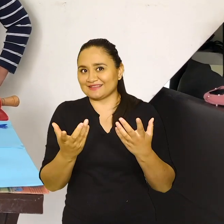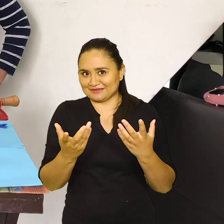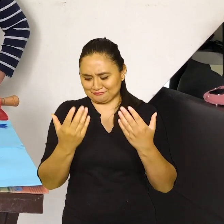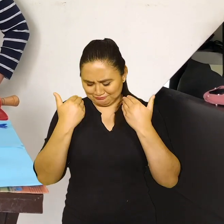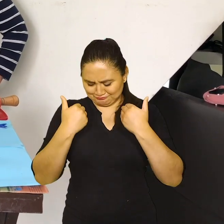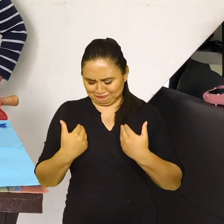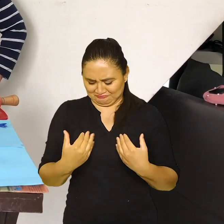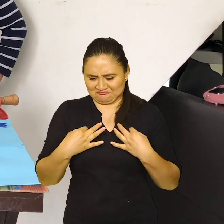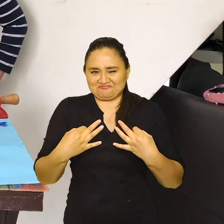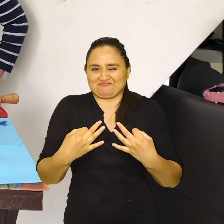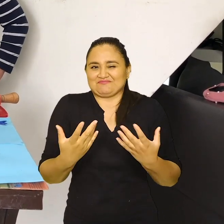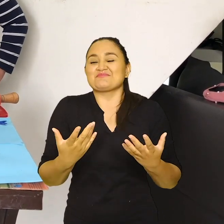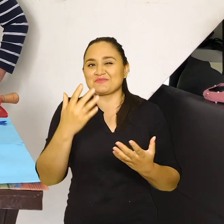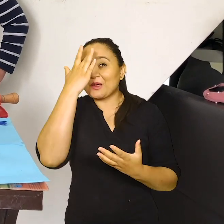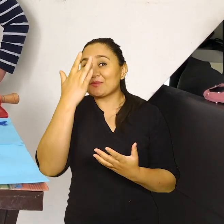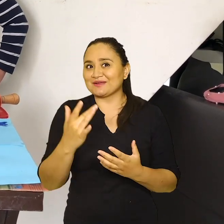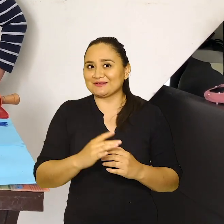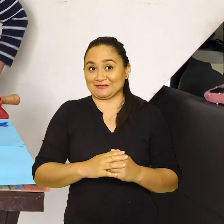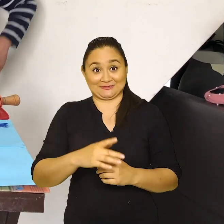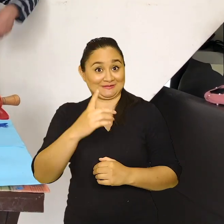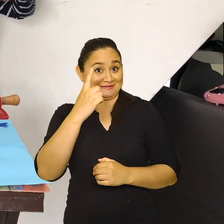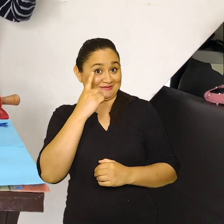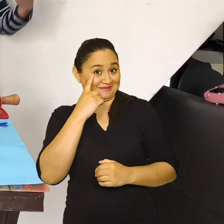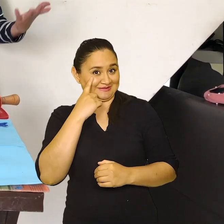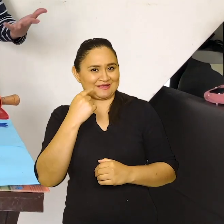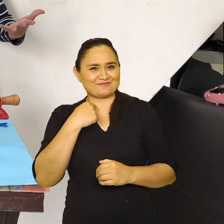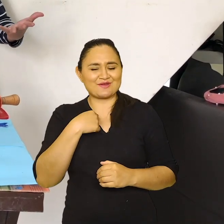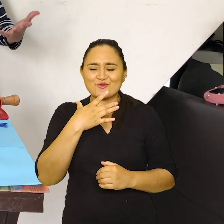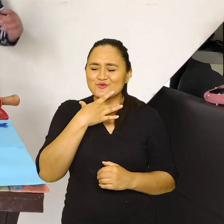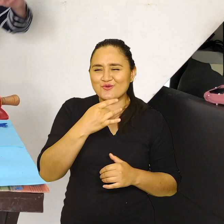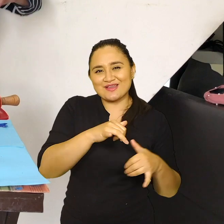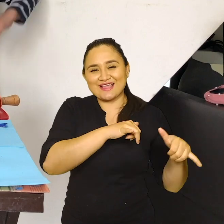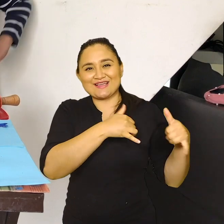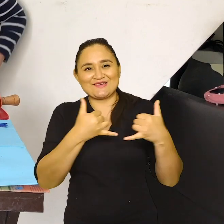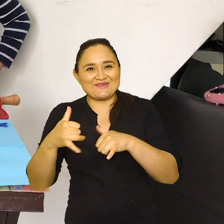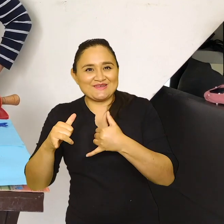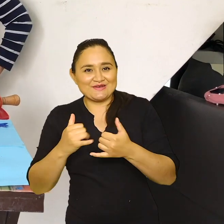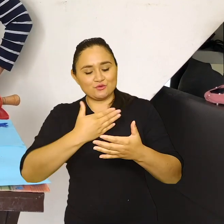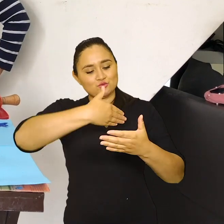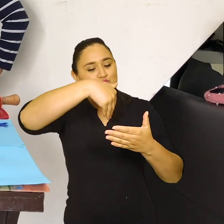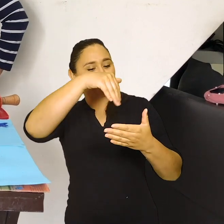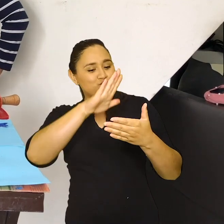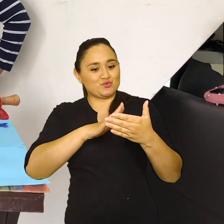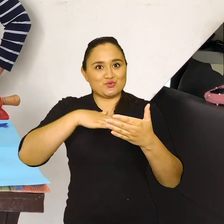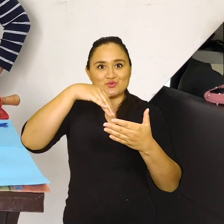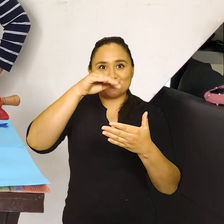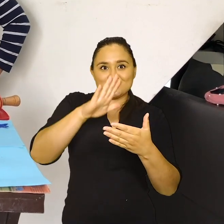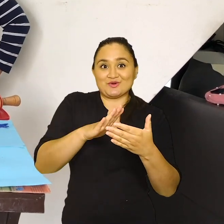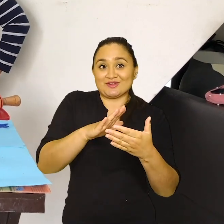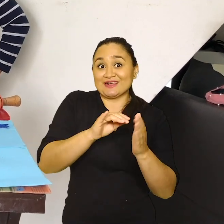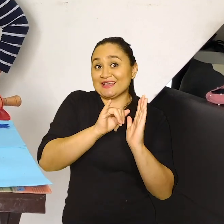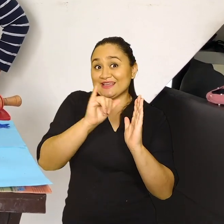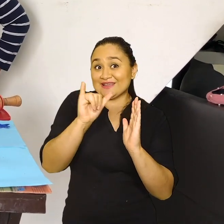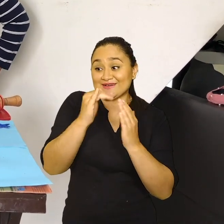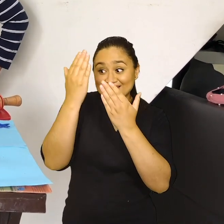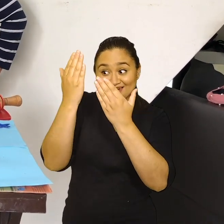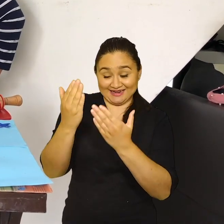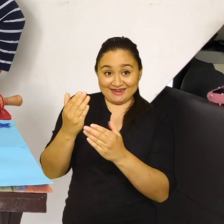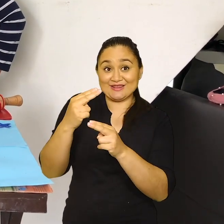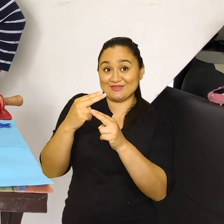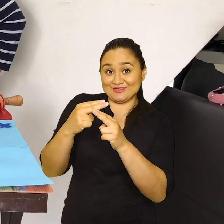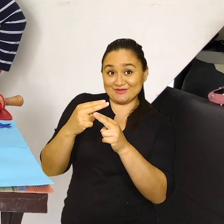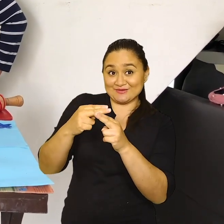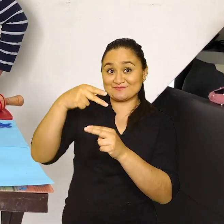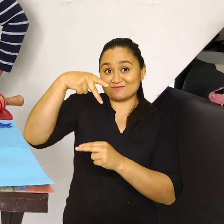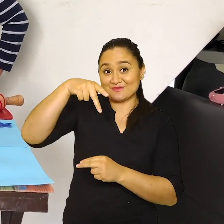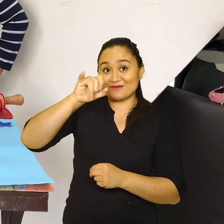qué estoy vestida así? ¿Saben por qué? Porque me gusta jugar a ser pintor. ¿Como quién? Como